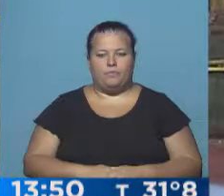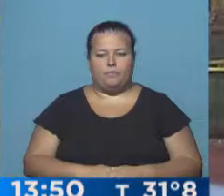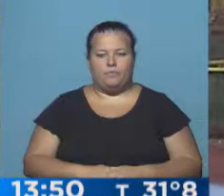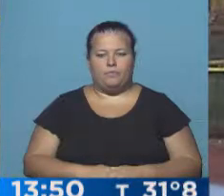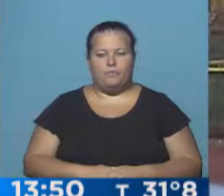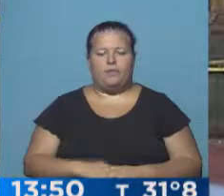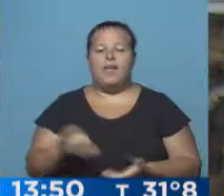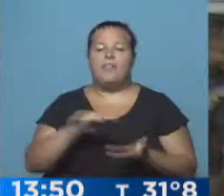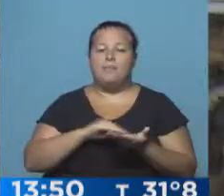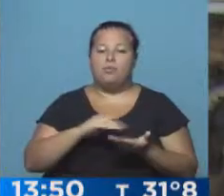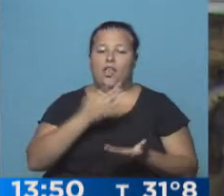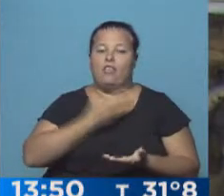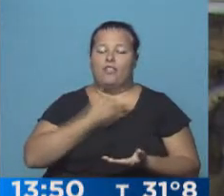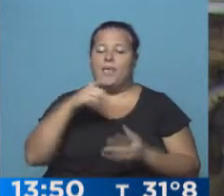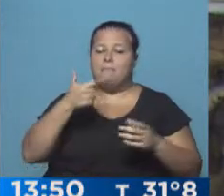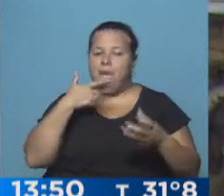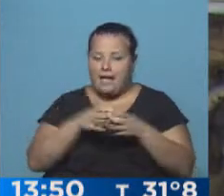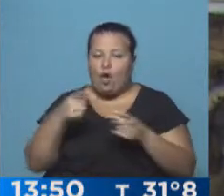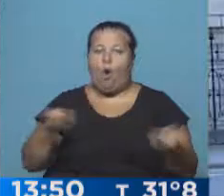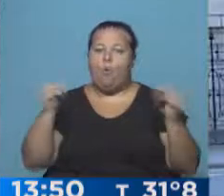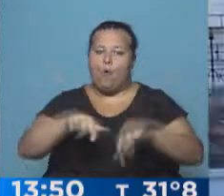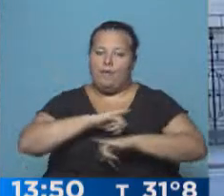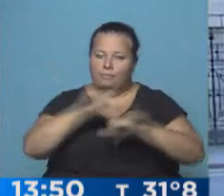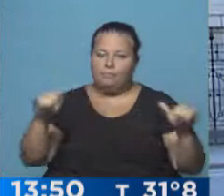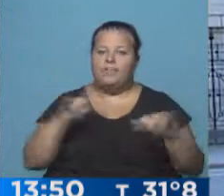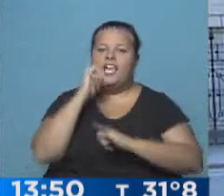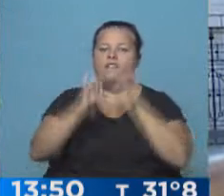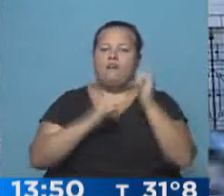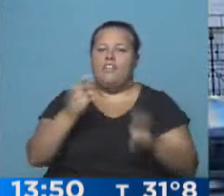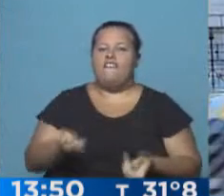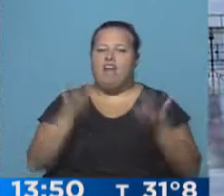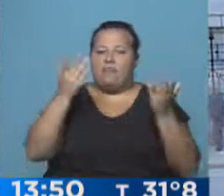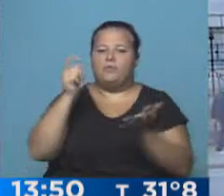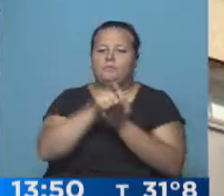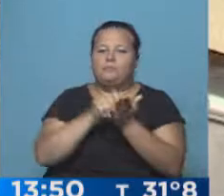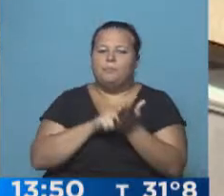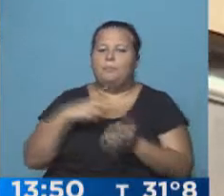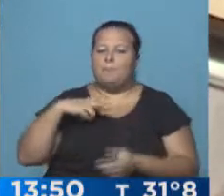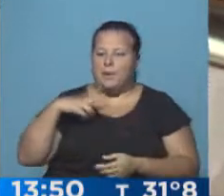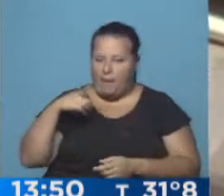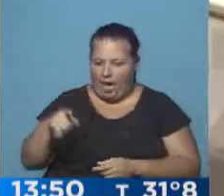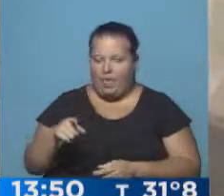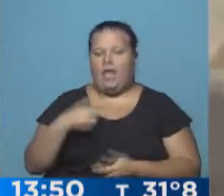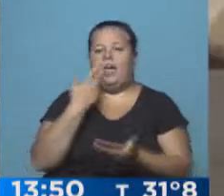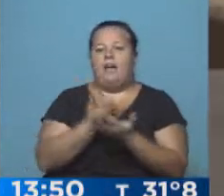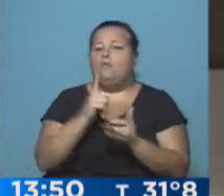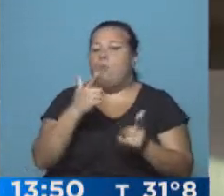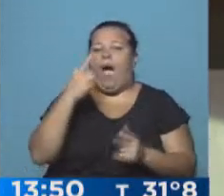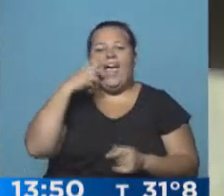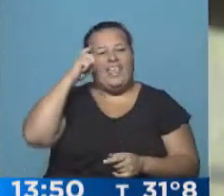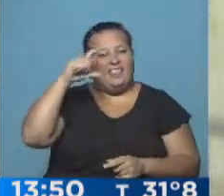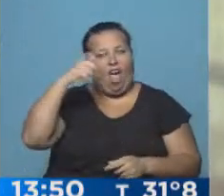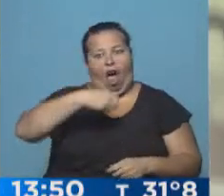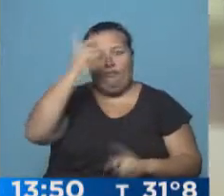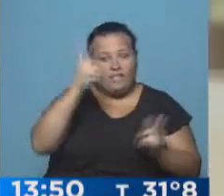diputados del frente renovador retoman hoy la publicación de los datos de inflación medidas por consultoras privadas ante la ausencia de números